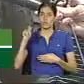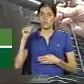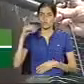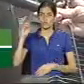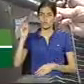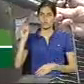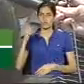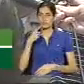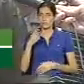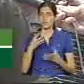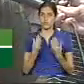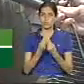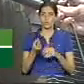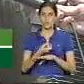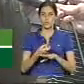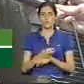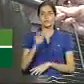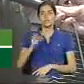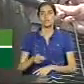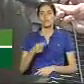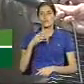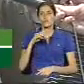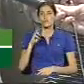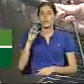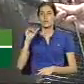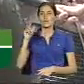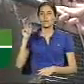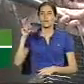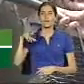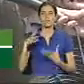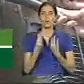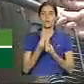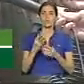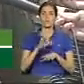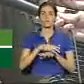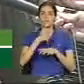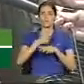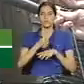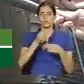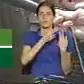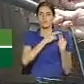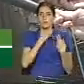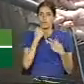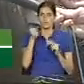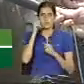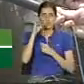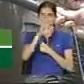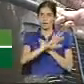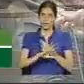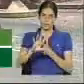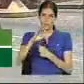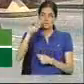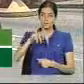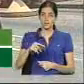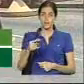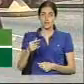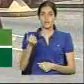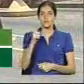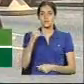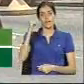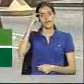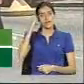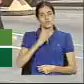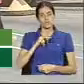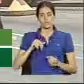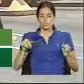en compañía del ciudadano gobernador del estado, el doctor Tarek William Saab, y todos los directores encargados de los organismos de seguridad que desde hace 10 días